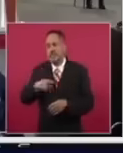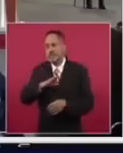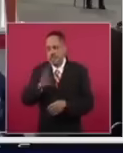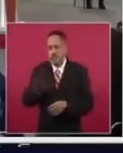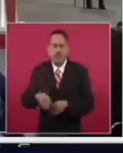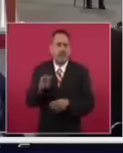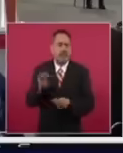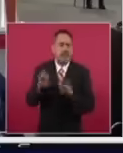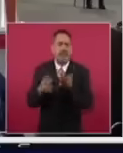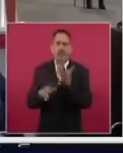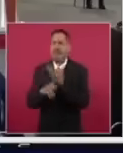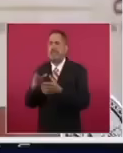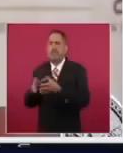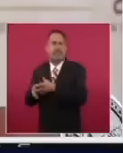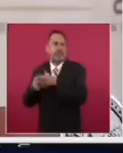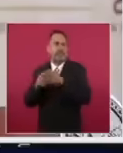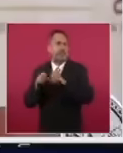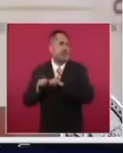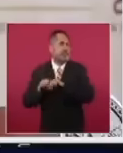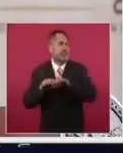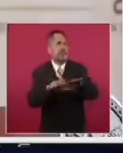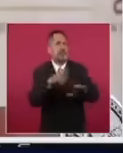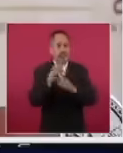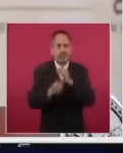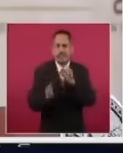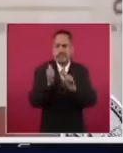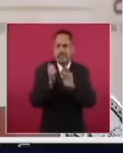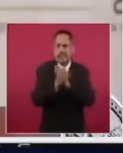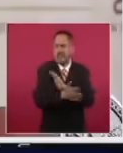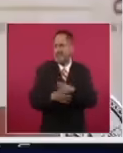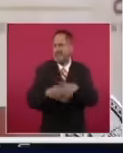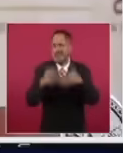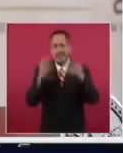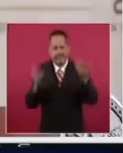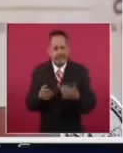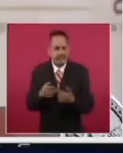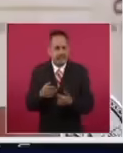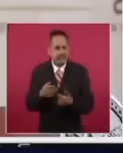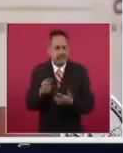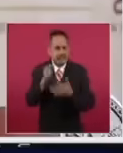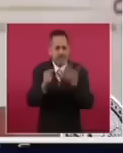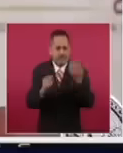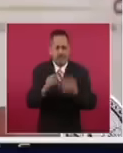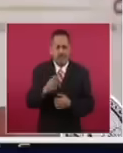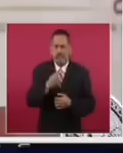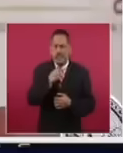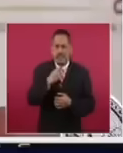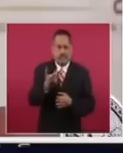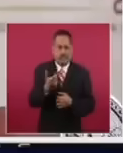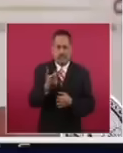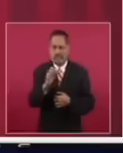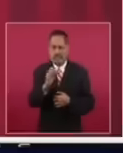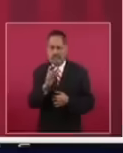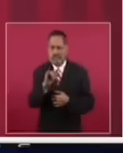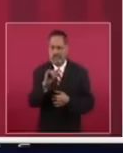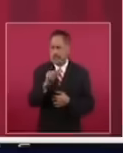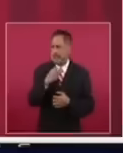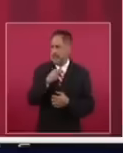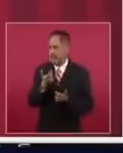son desplazados porque son afectados por crisis económica